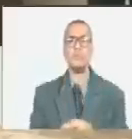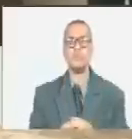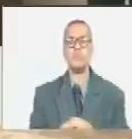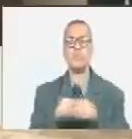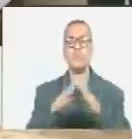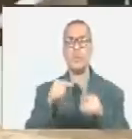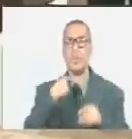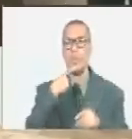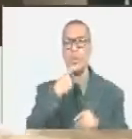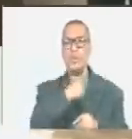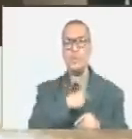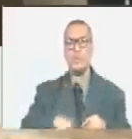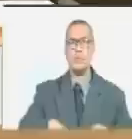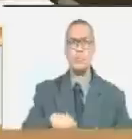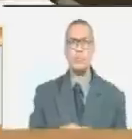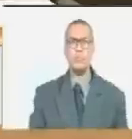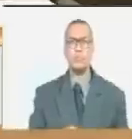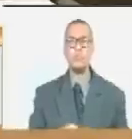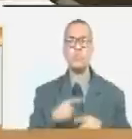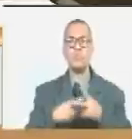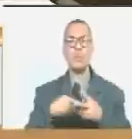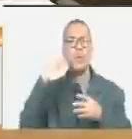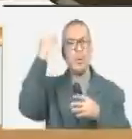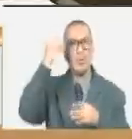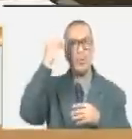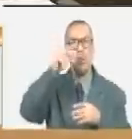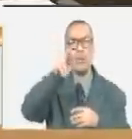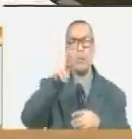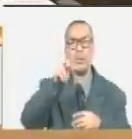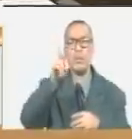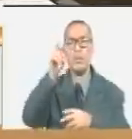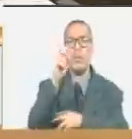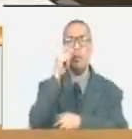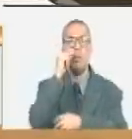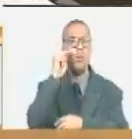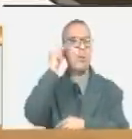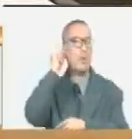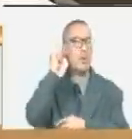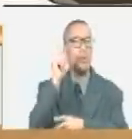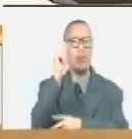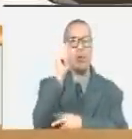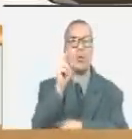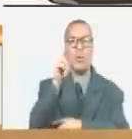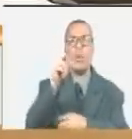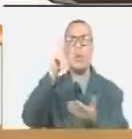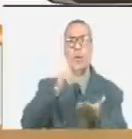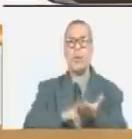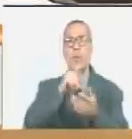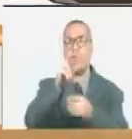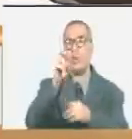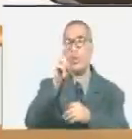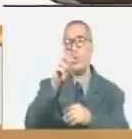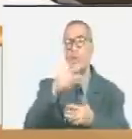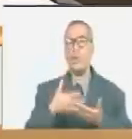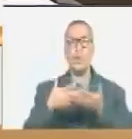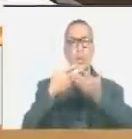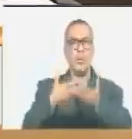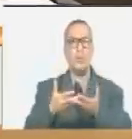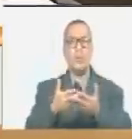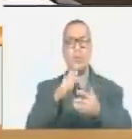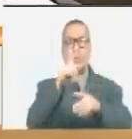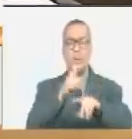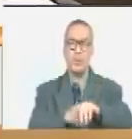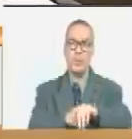Es todo, señor presidente. Debo someter a consideración de las honorables diputadas y los honorables diputados la aprobación de esta nueva disposición